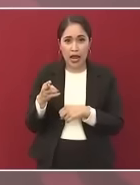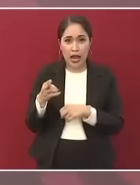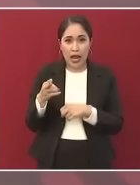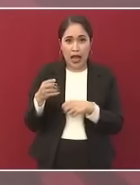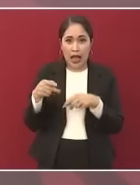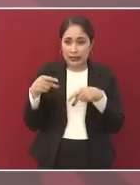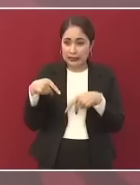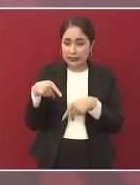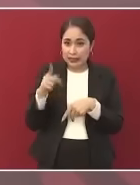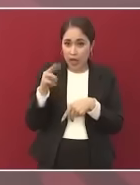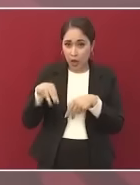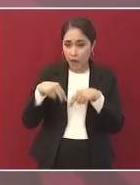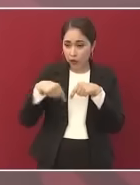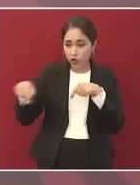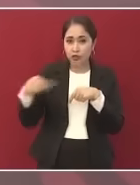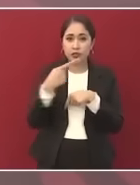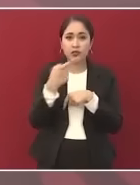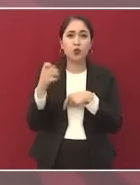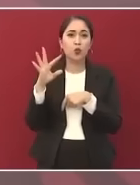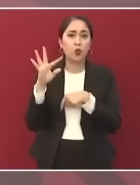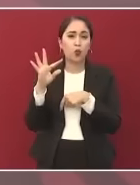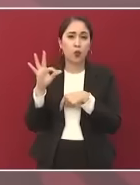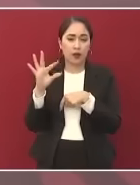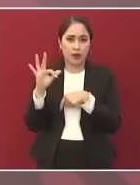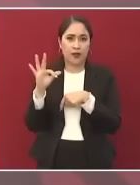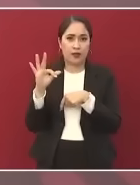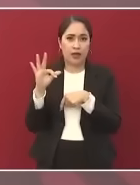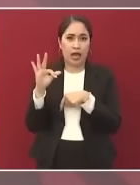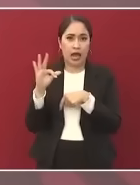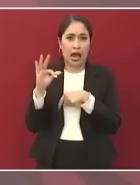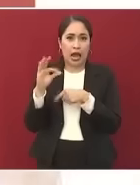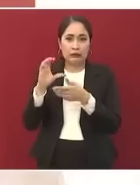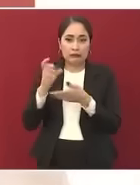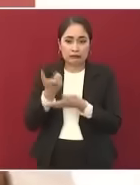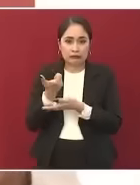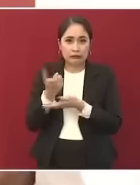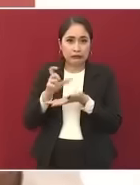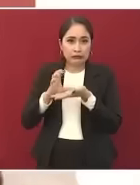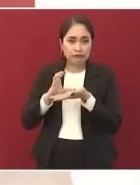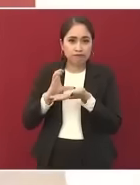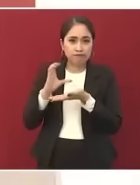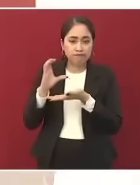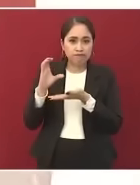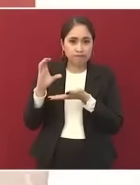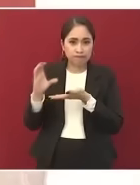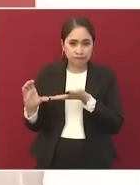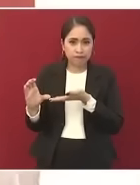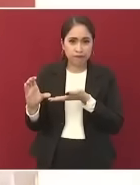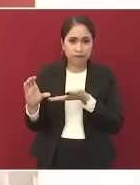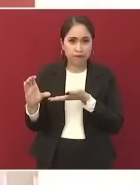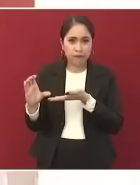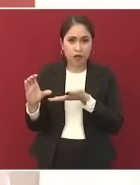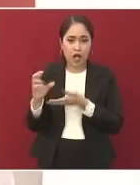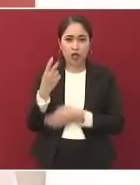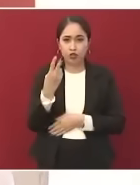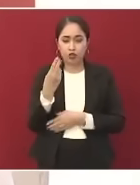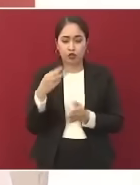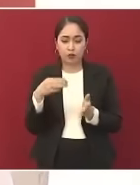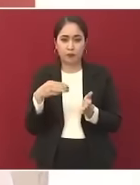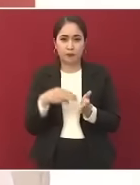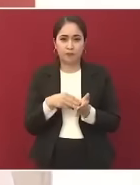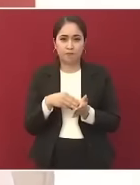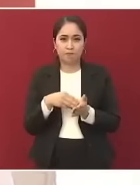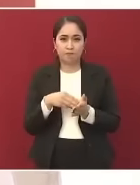su sexta visita a badirahuato que volverá a regresar a este municipio enclavado en la Sierra de Sinaloa y De donde son originarios los